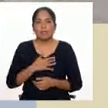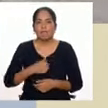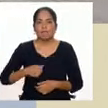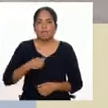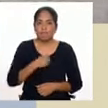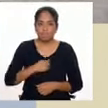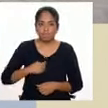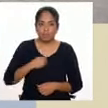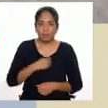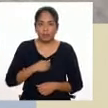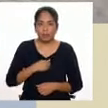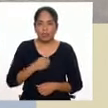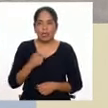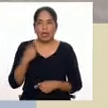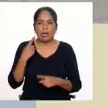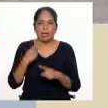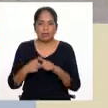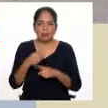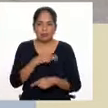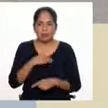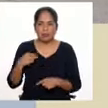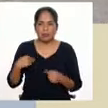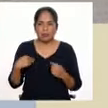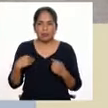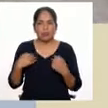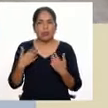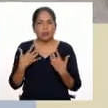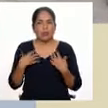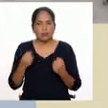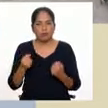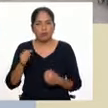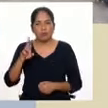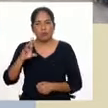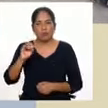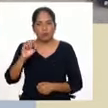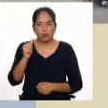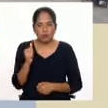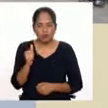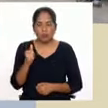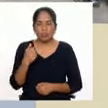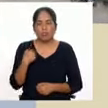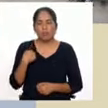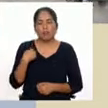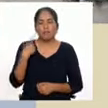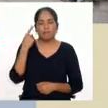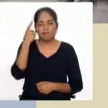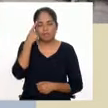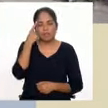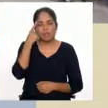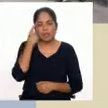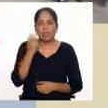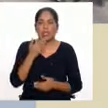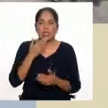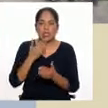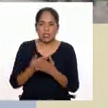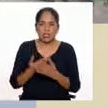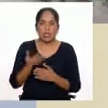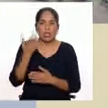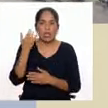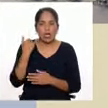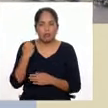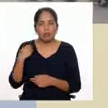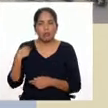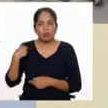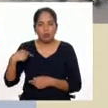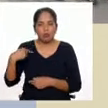de la exministra Rosa Gutiérrez. Yo también tengo que reconocerlo, gracias con ella. De día a